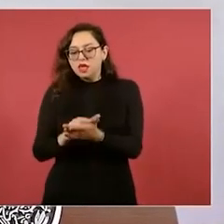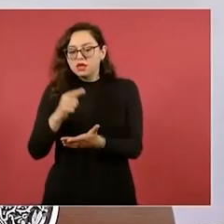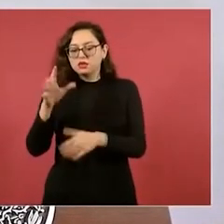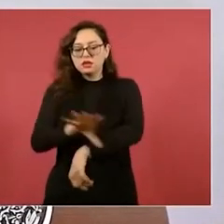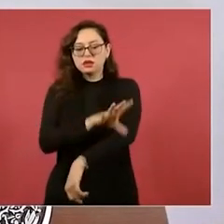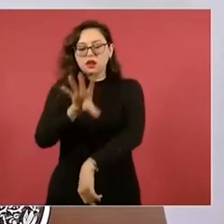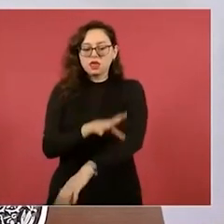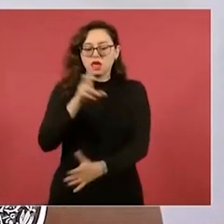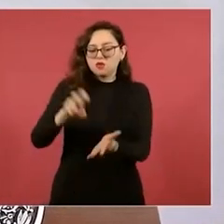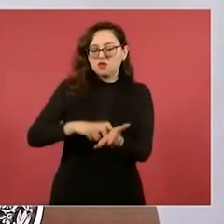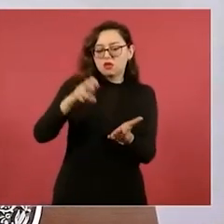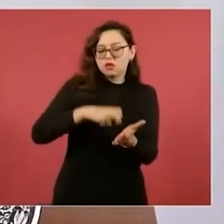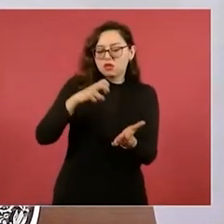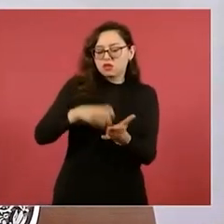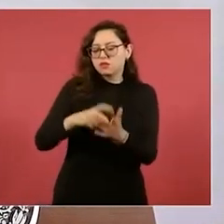no